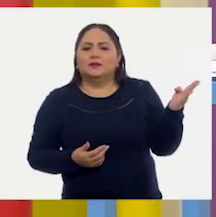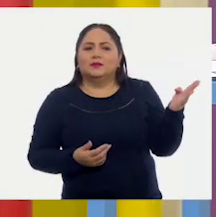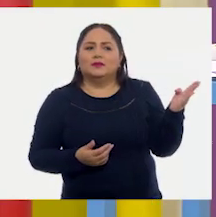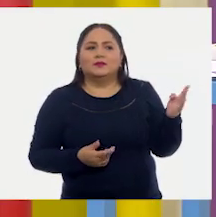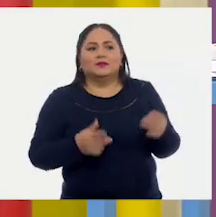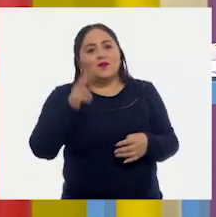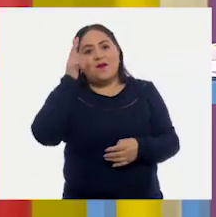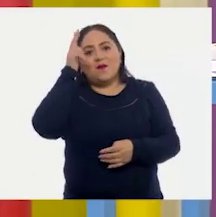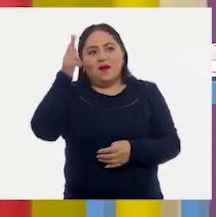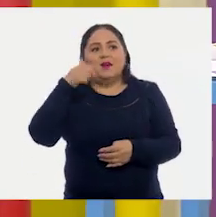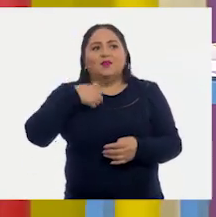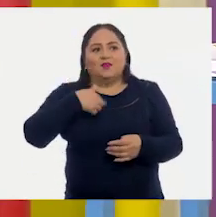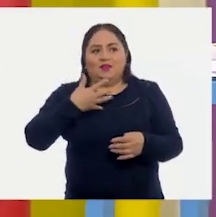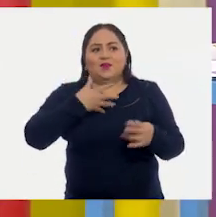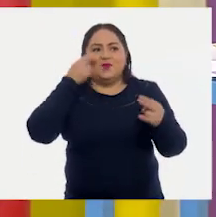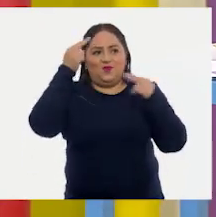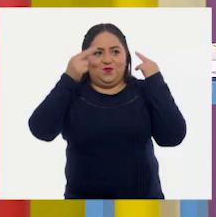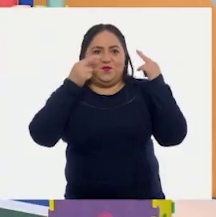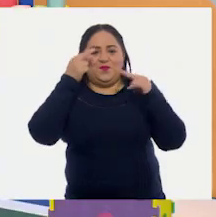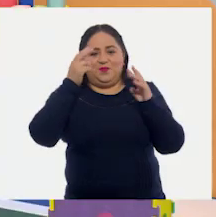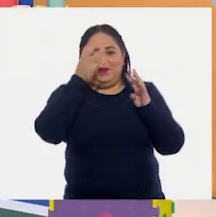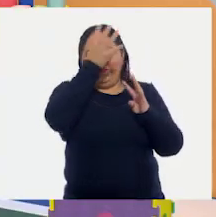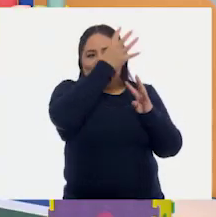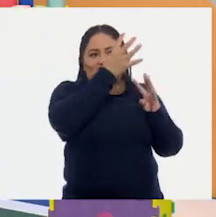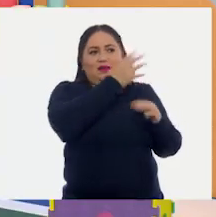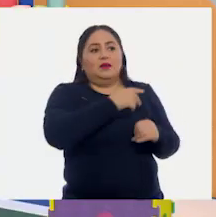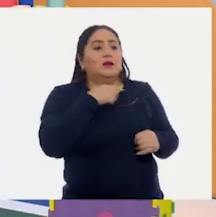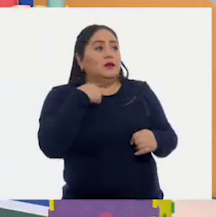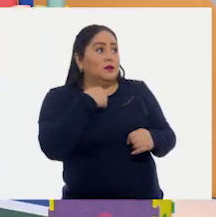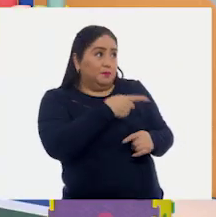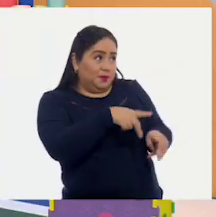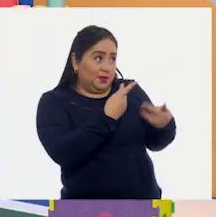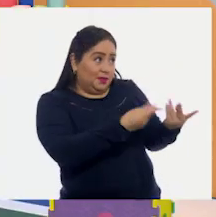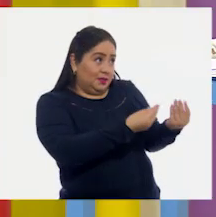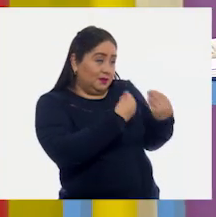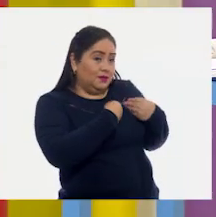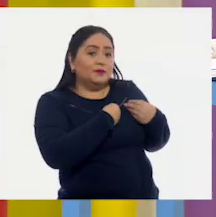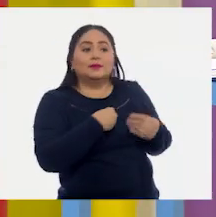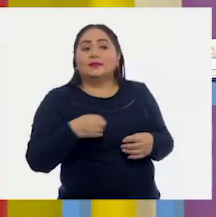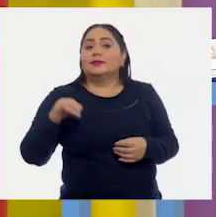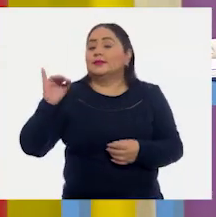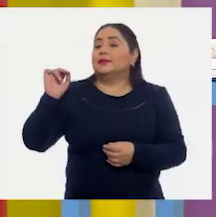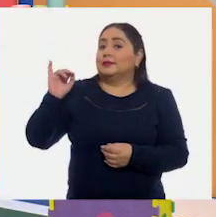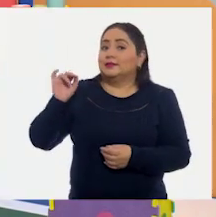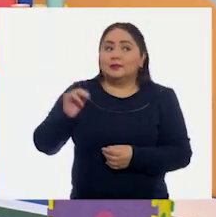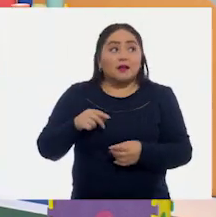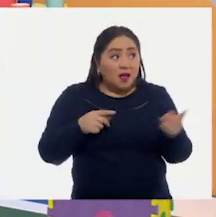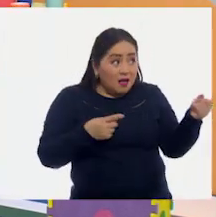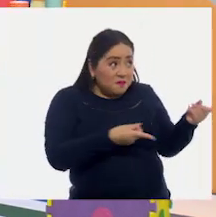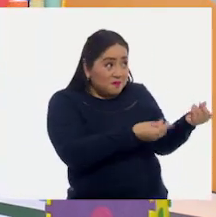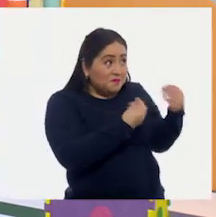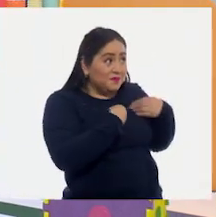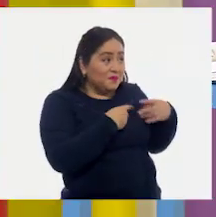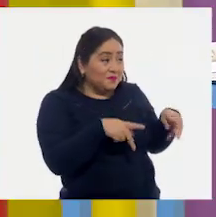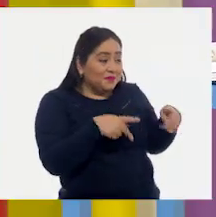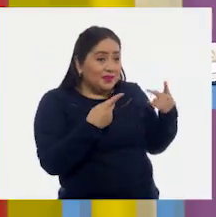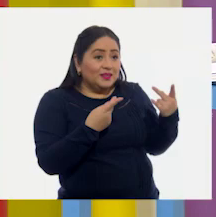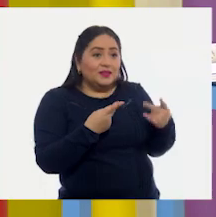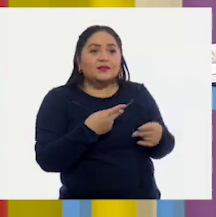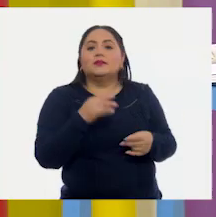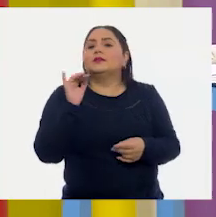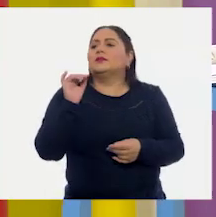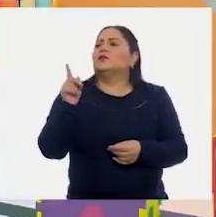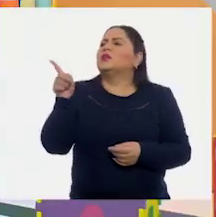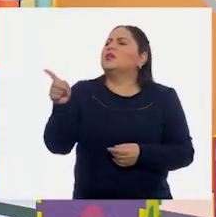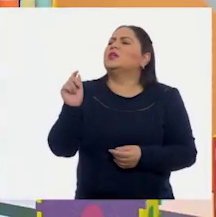Hola, vendo una nube. ¿Me la estás vendiendo a mí? Sí. ¿A mí me la estás vendiendo? ¿Usted quién es?